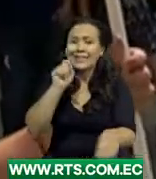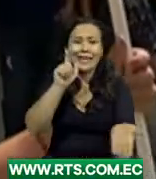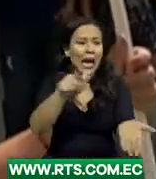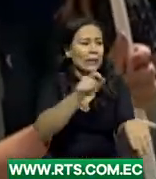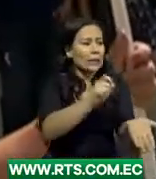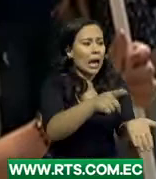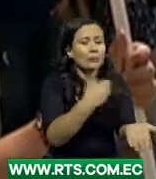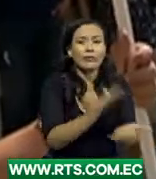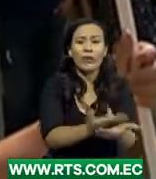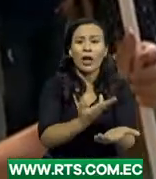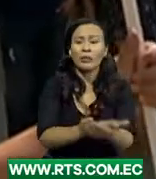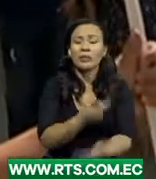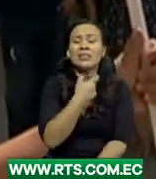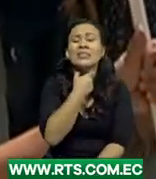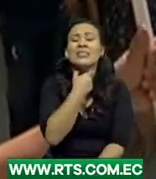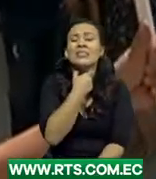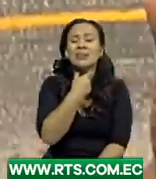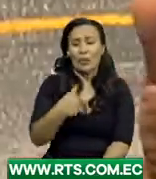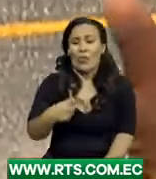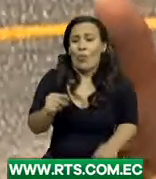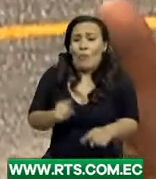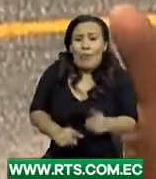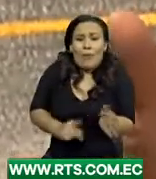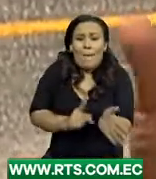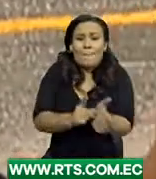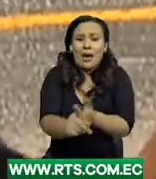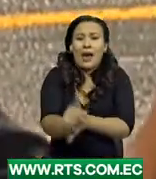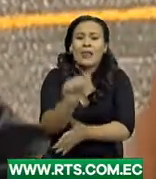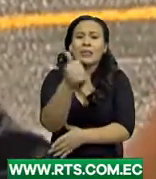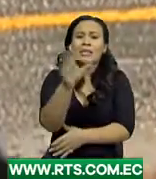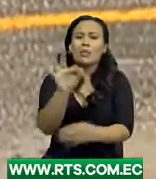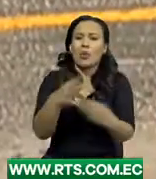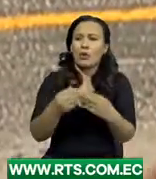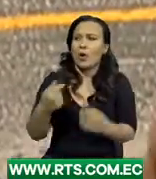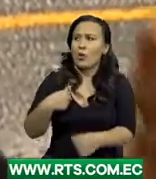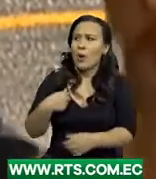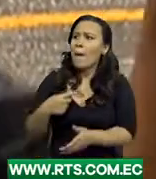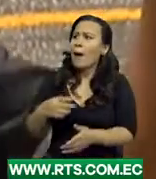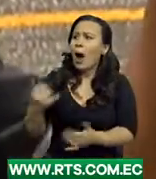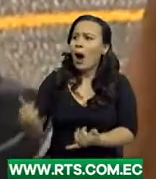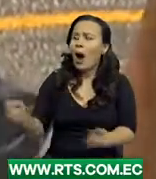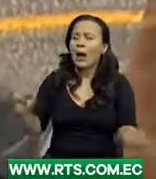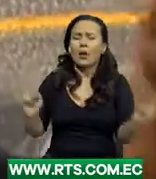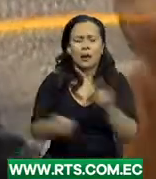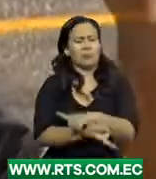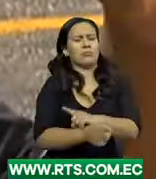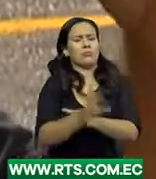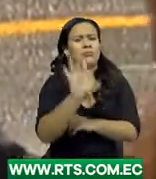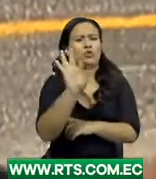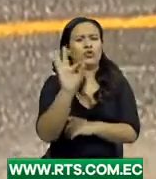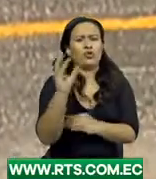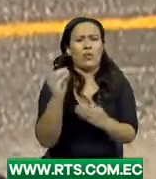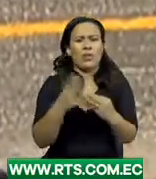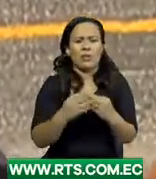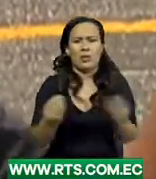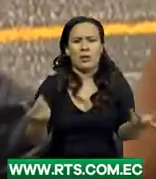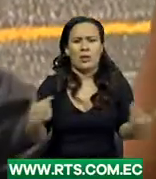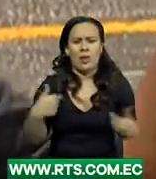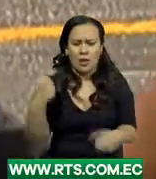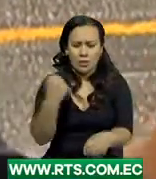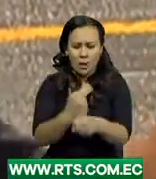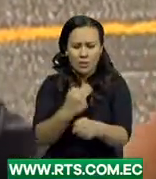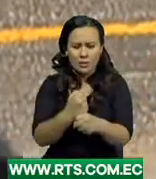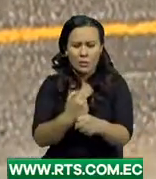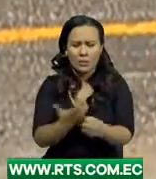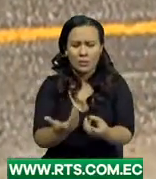cobrarles sobrepasan sus finanzas. De 19 dólares a algunas personas le han caído 90 dólares. Prácticamente los trabajos están